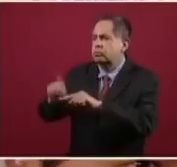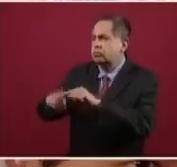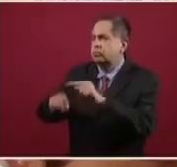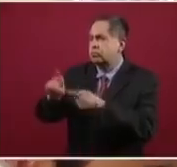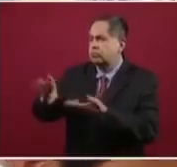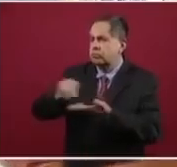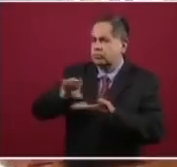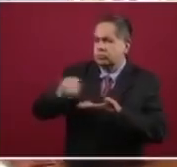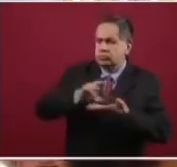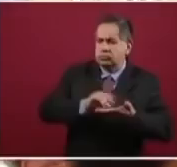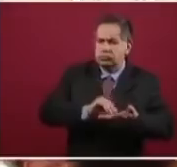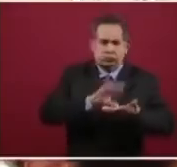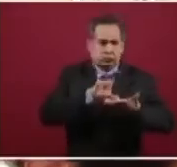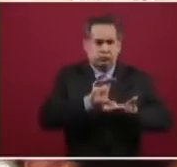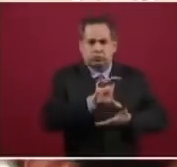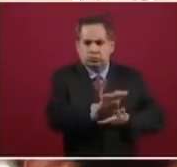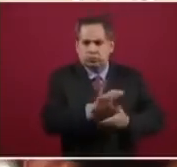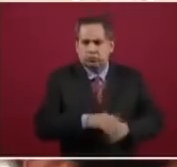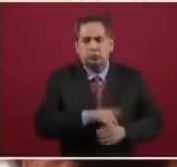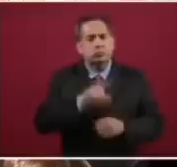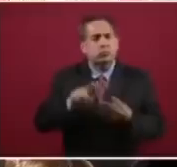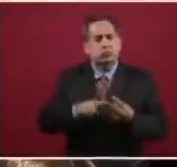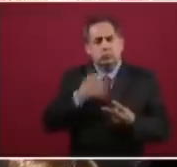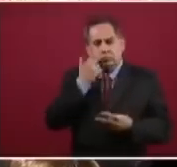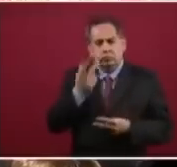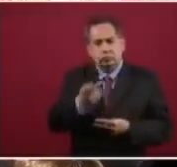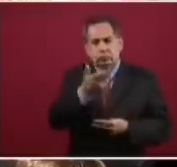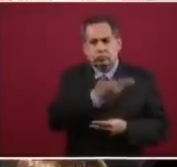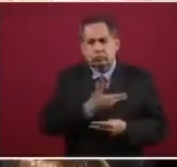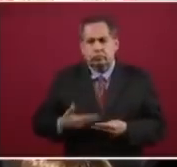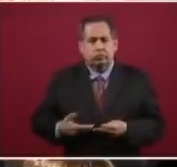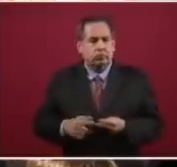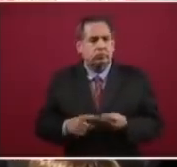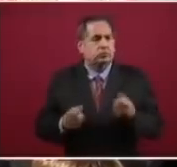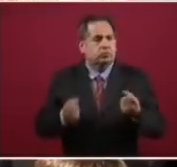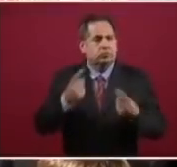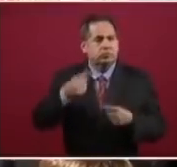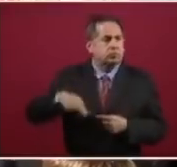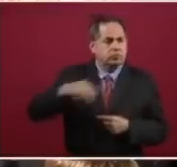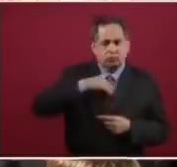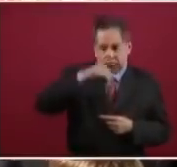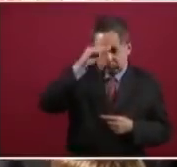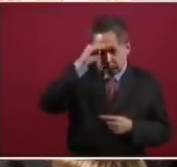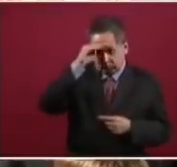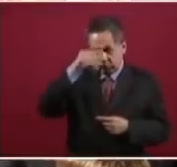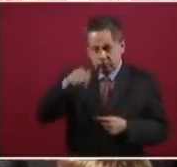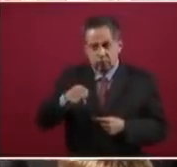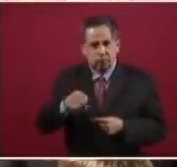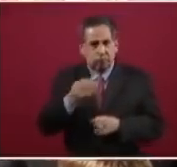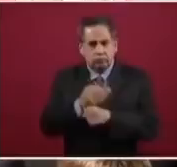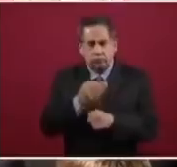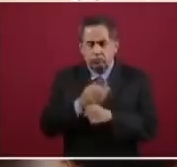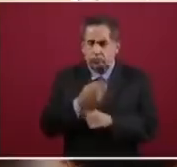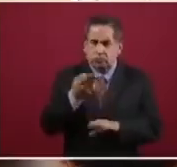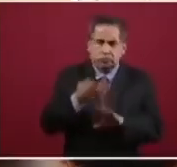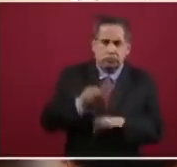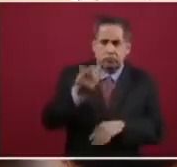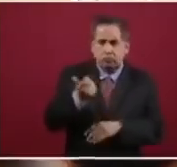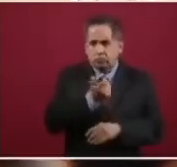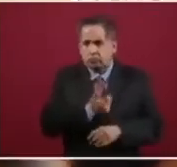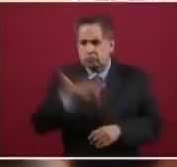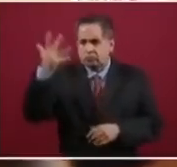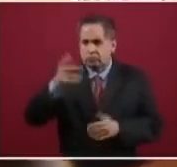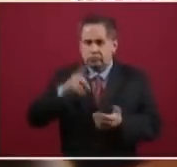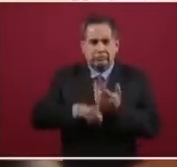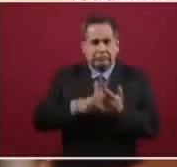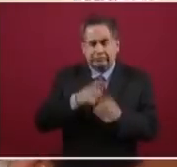y me gustaría preguntar al presidente algunos consideran que está saliendo demasiado caro este capricho